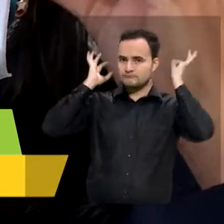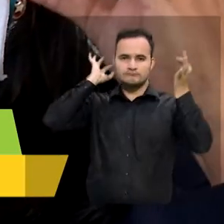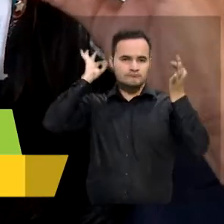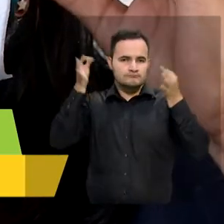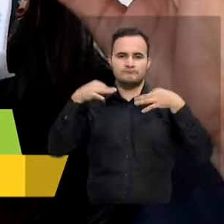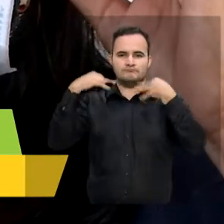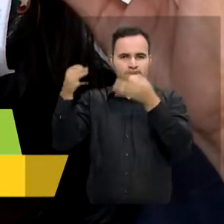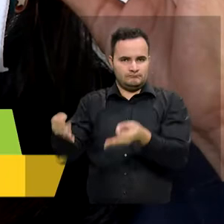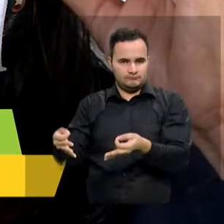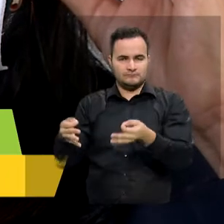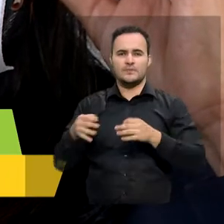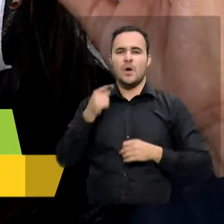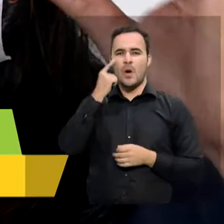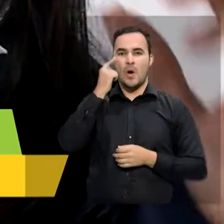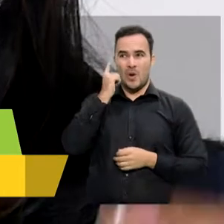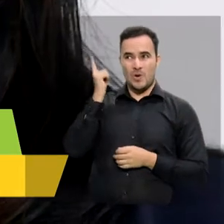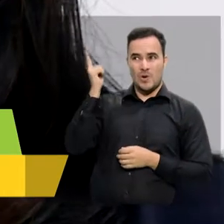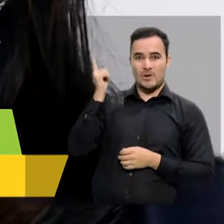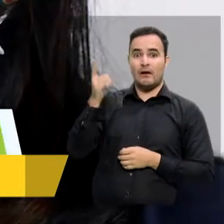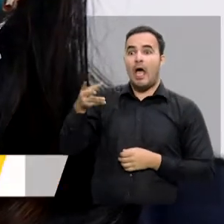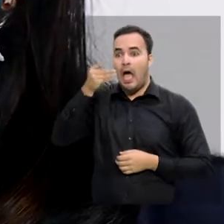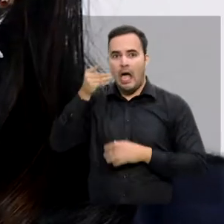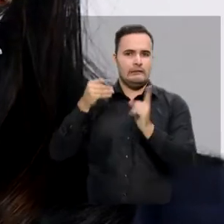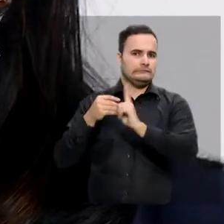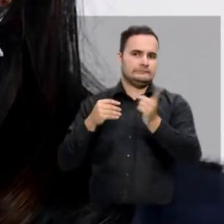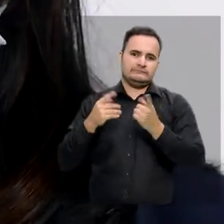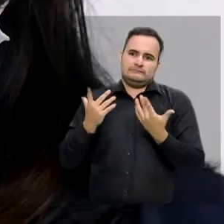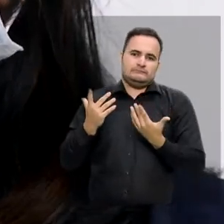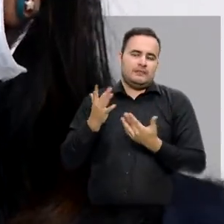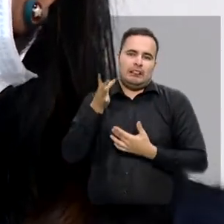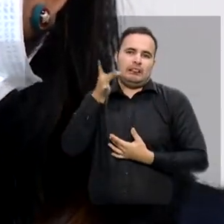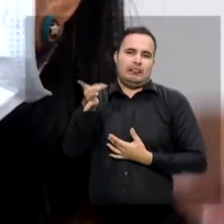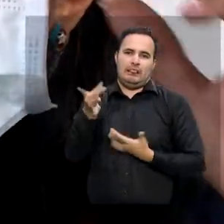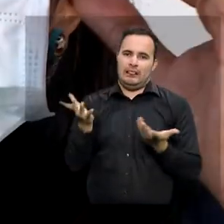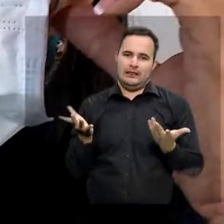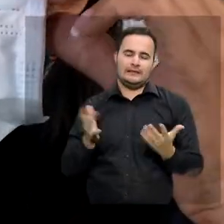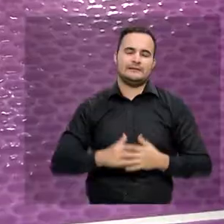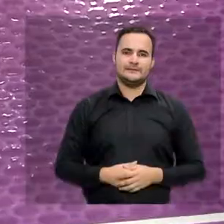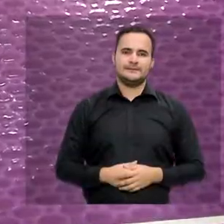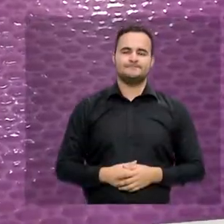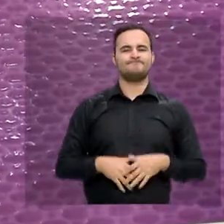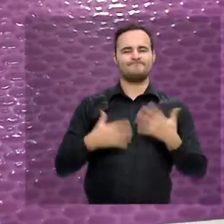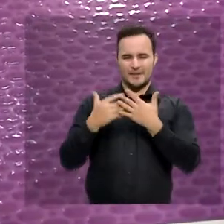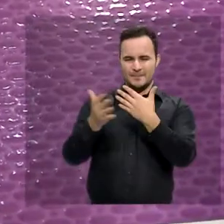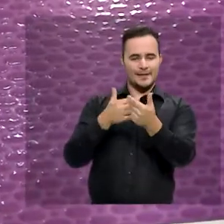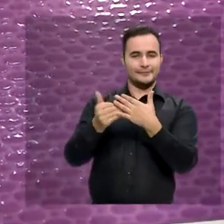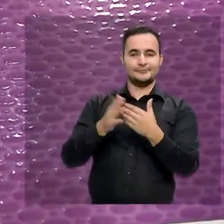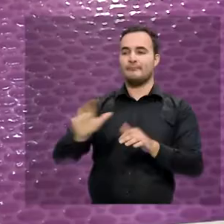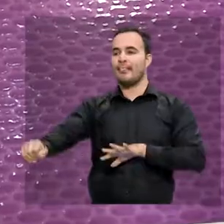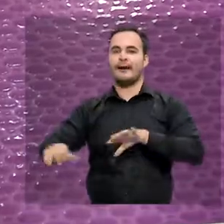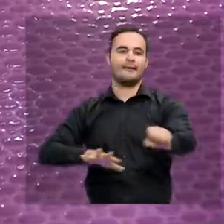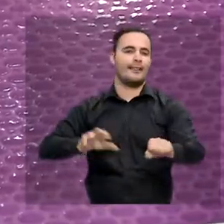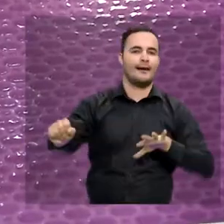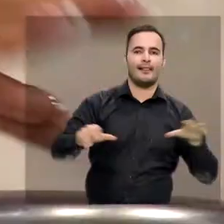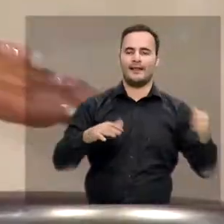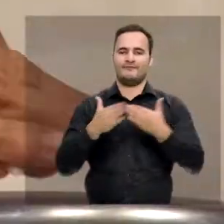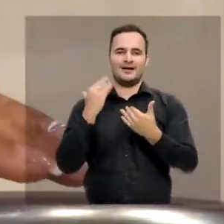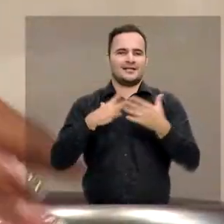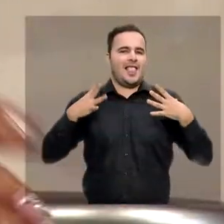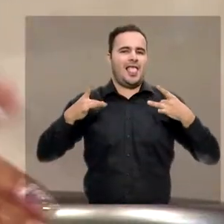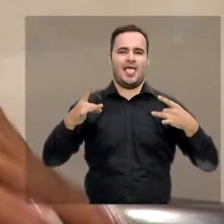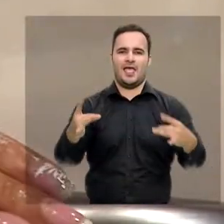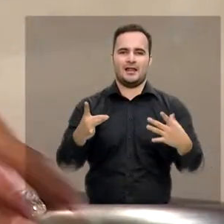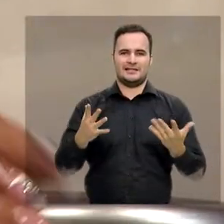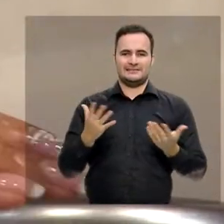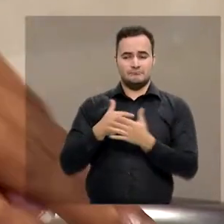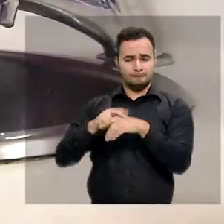quitar, nuevamente la cojo por aquí. No puedo tocar esta parte porque es la más contaminada. Nuestras manos son una de las vías más frecuentes